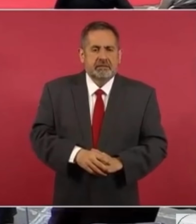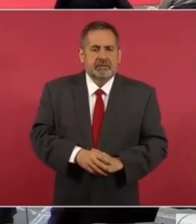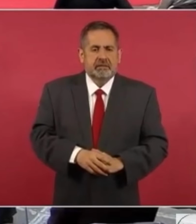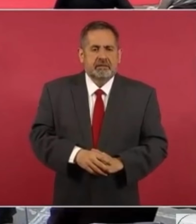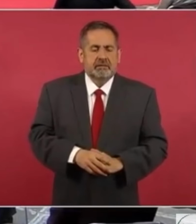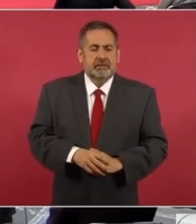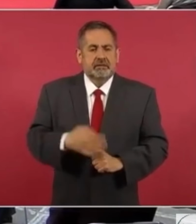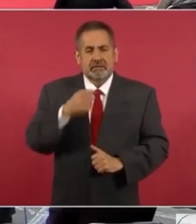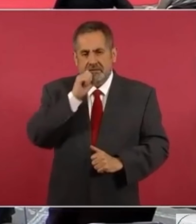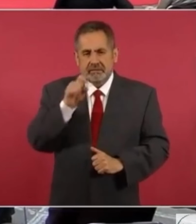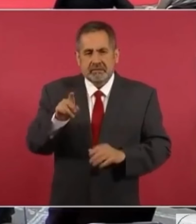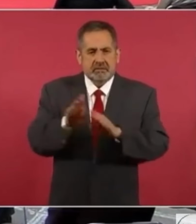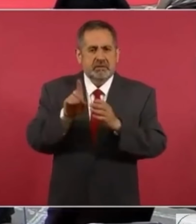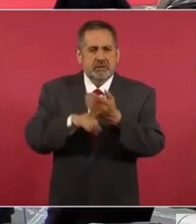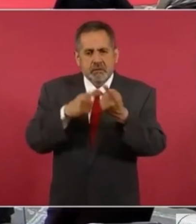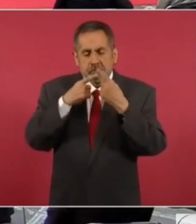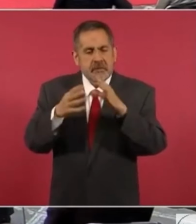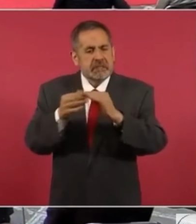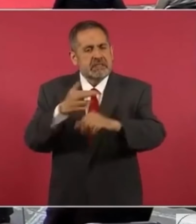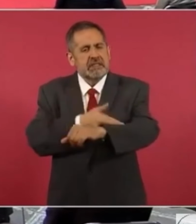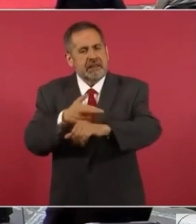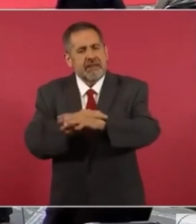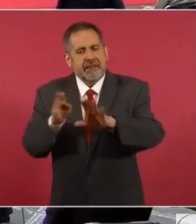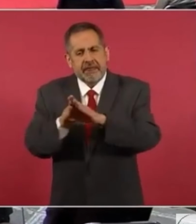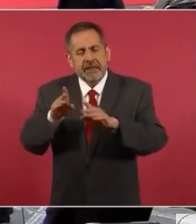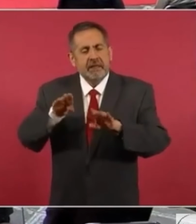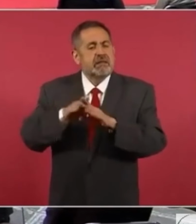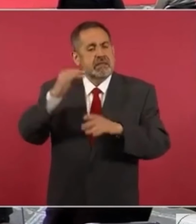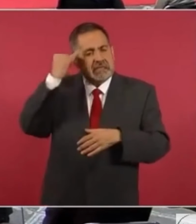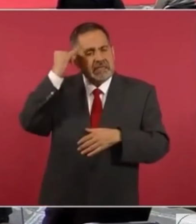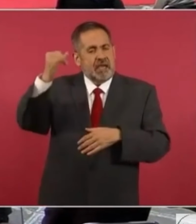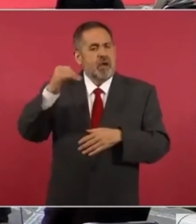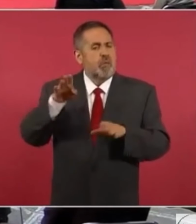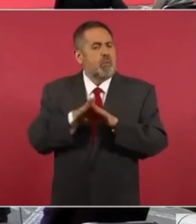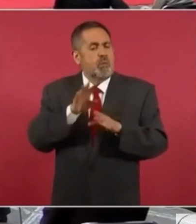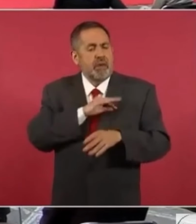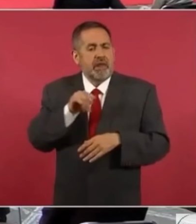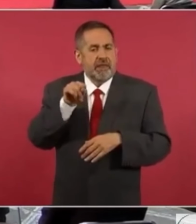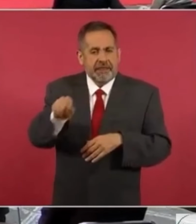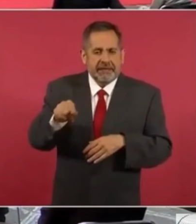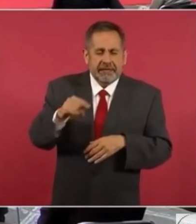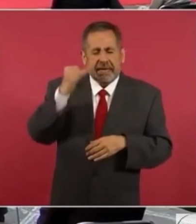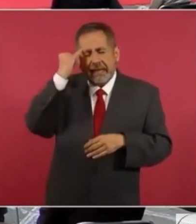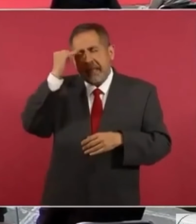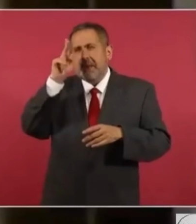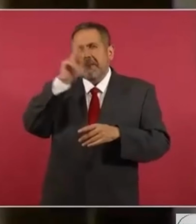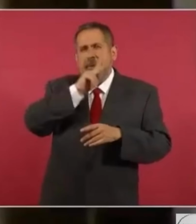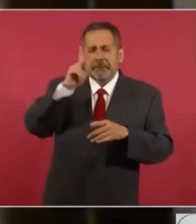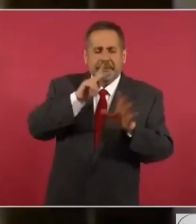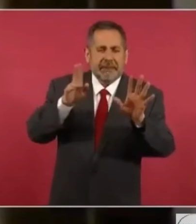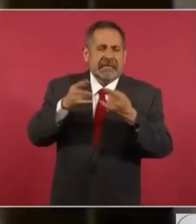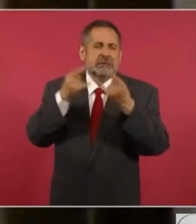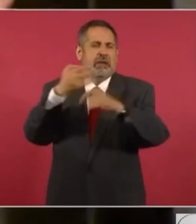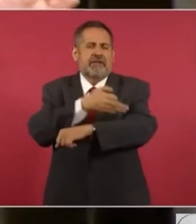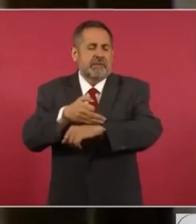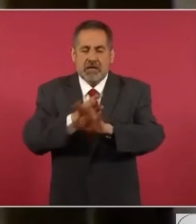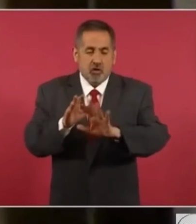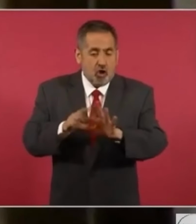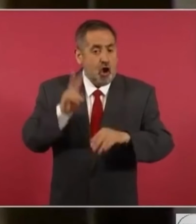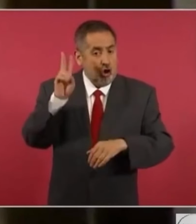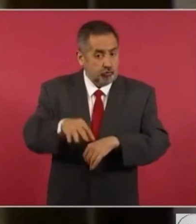Y esto, que podría pensarse que está en el terreno del mito y de la leyenda familiar,